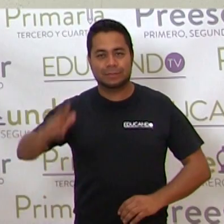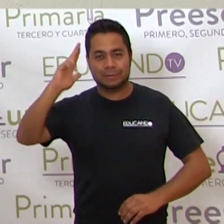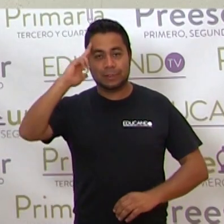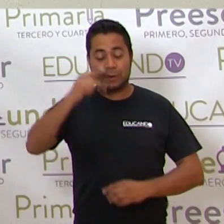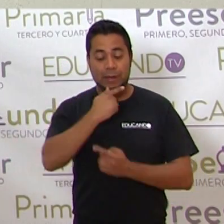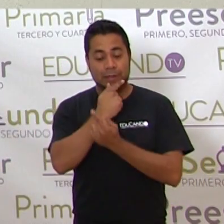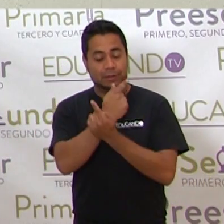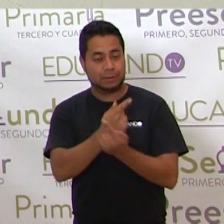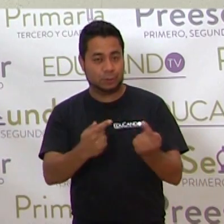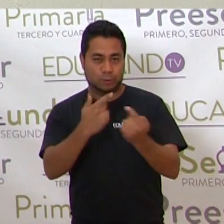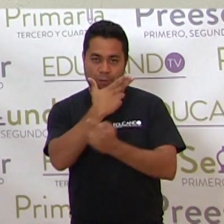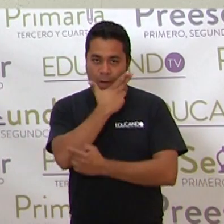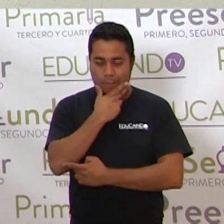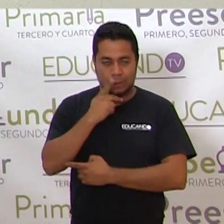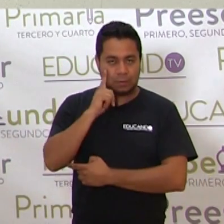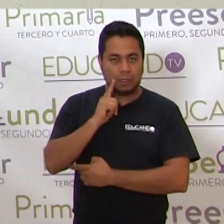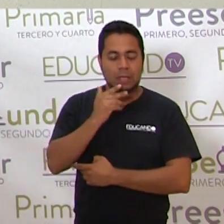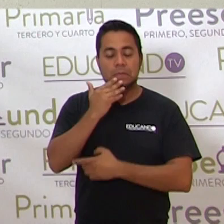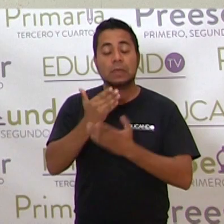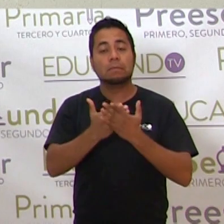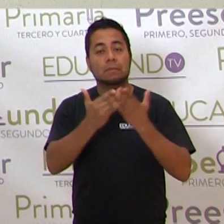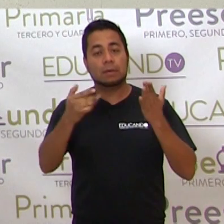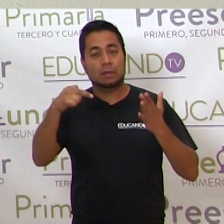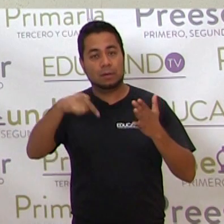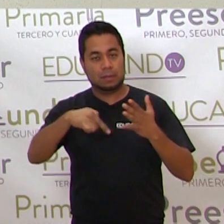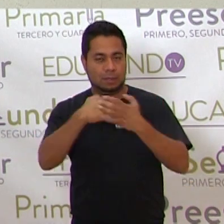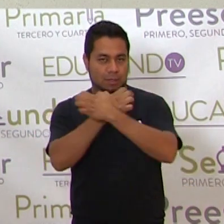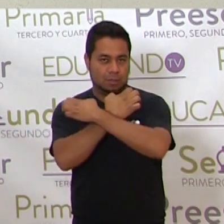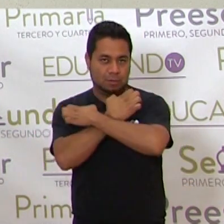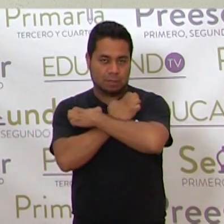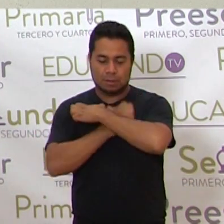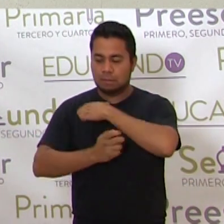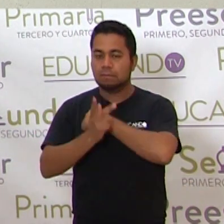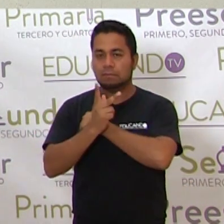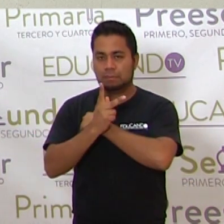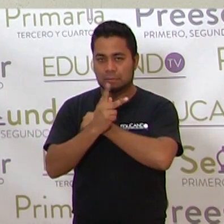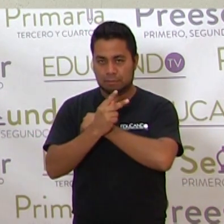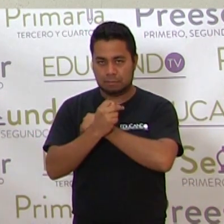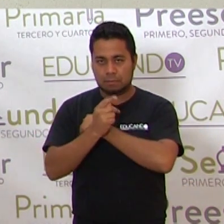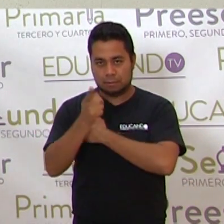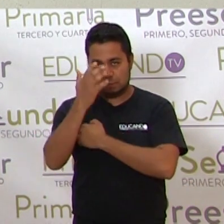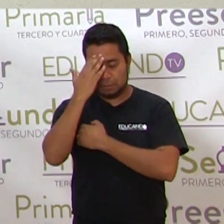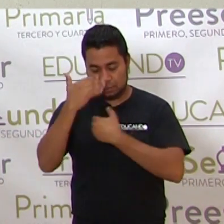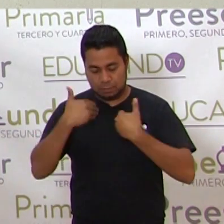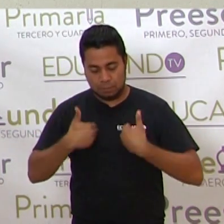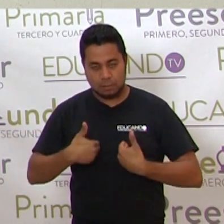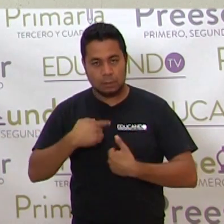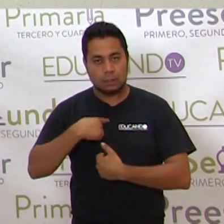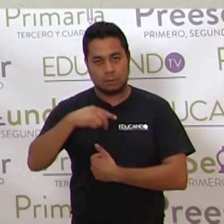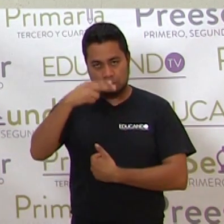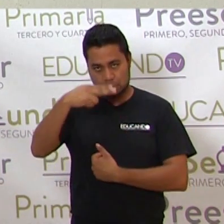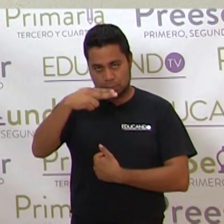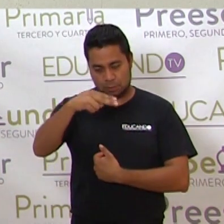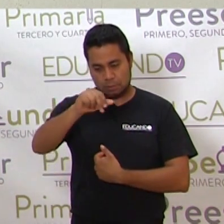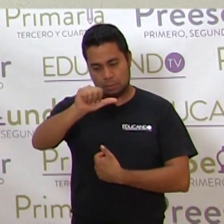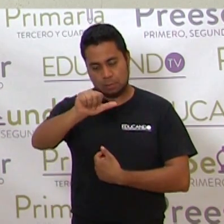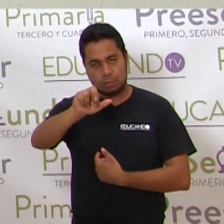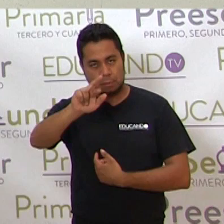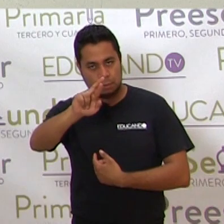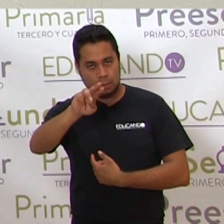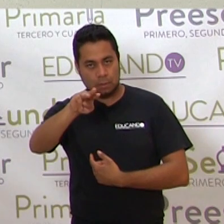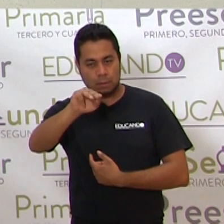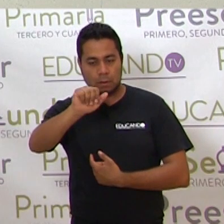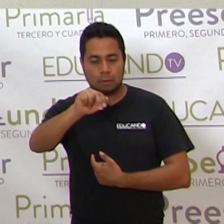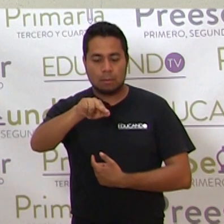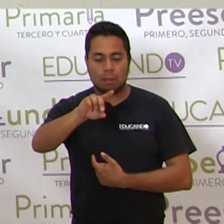tal, niños y niñas? Bienvenidos nuevamente a tu programa Educando TV. Tú ya me conoces, mi nombre es Armando